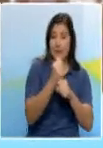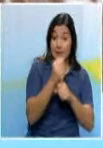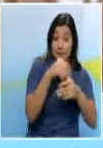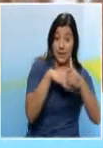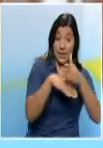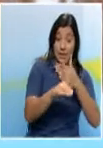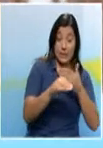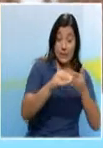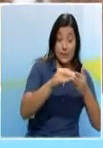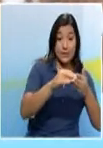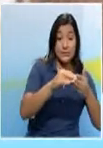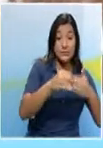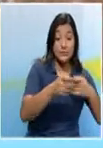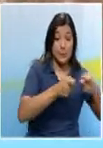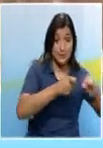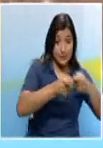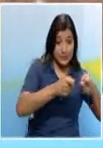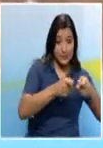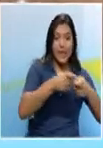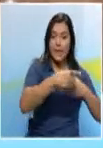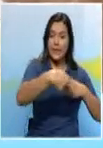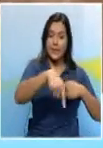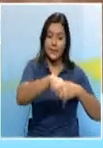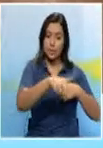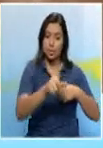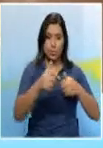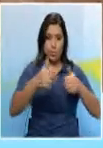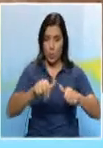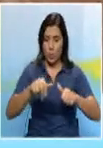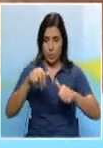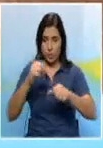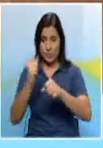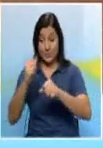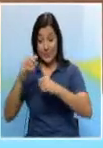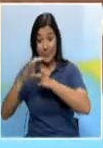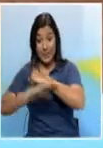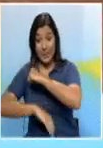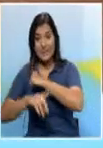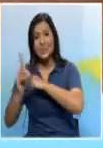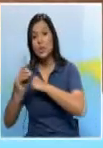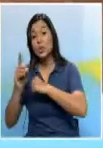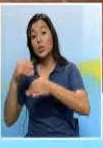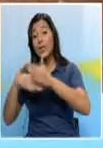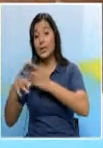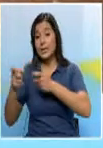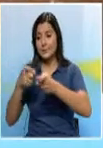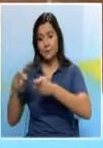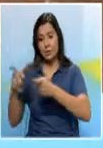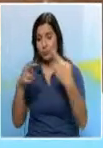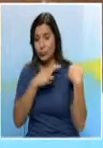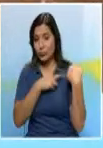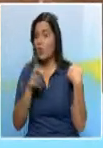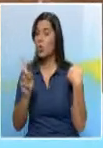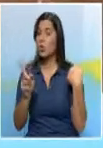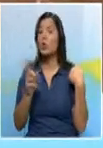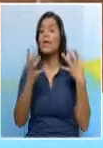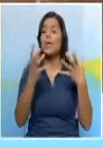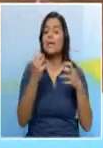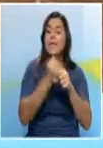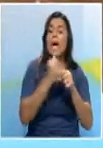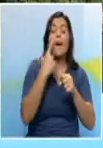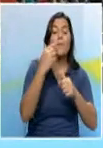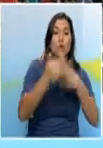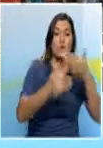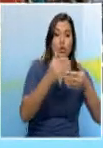no aceptan, es decir, estas fracciones que están preparando este proyecto, y entonces lo que se busca es que continúe por la vía judicial